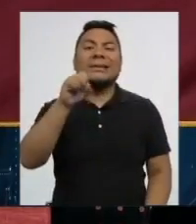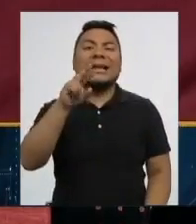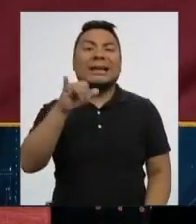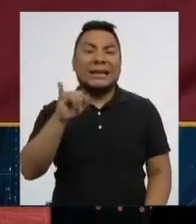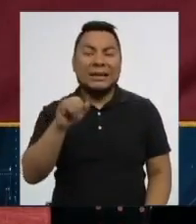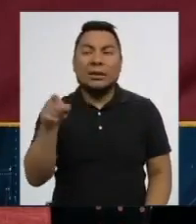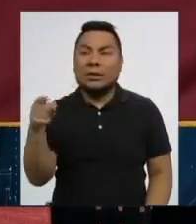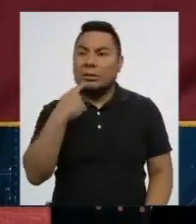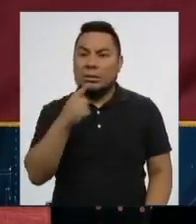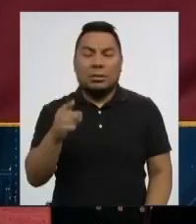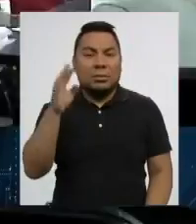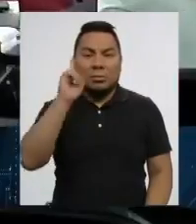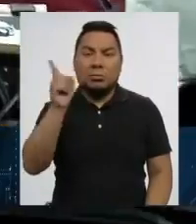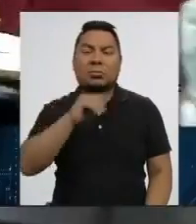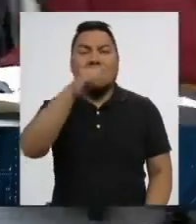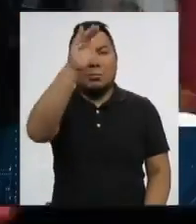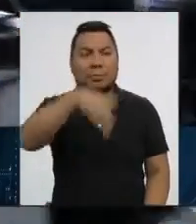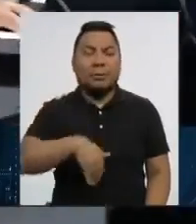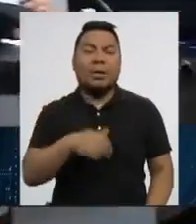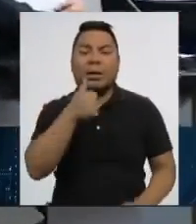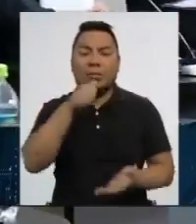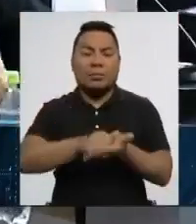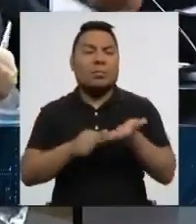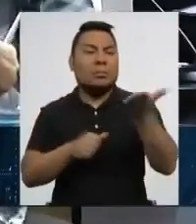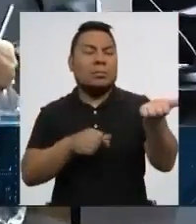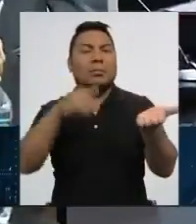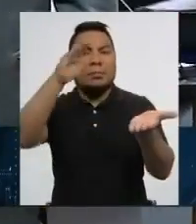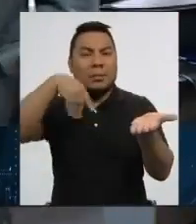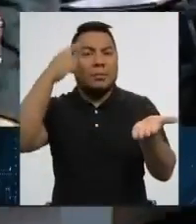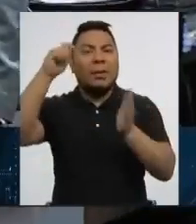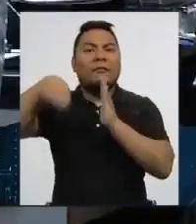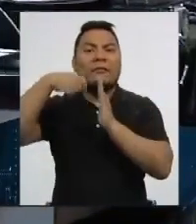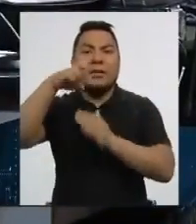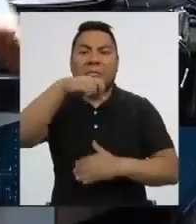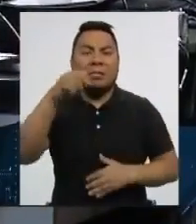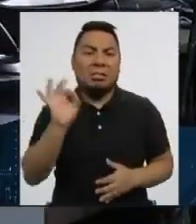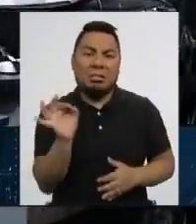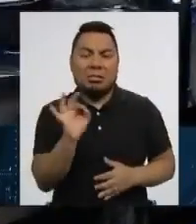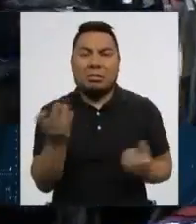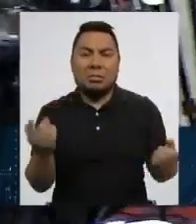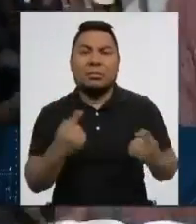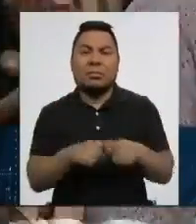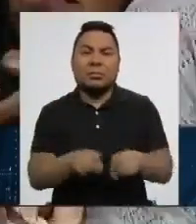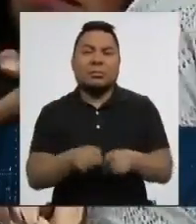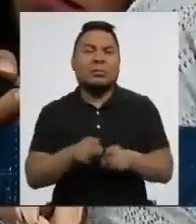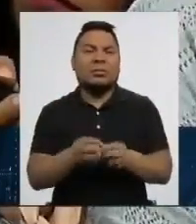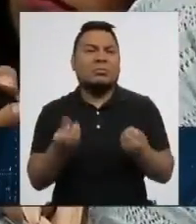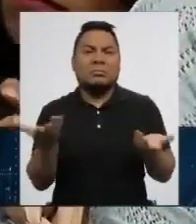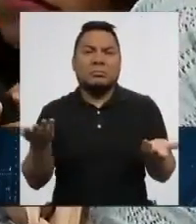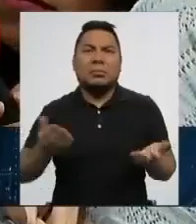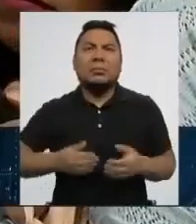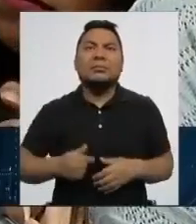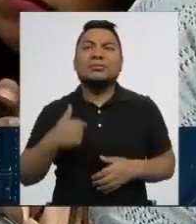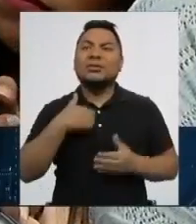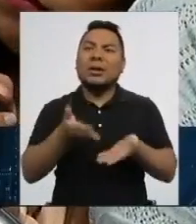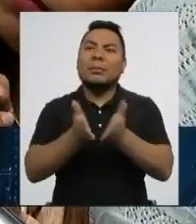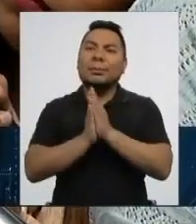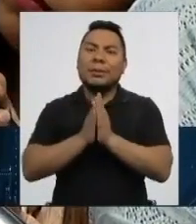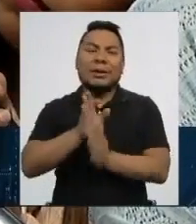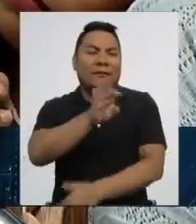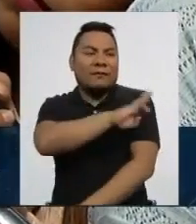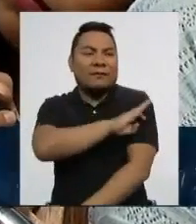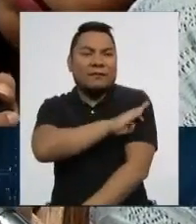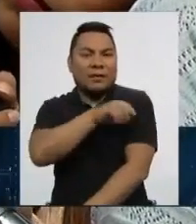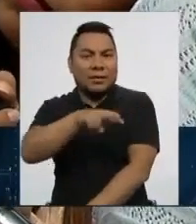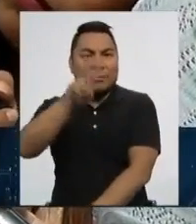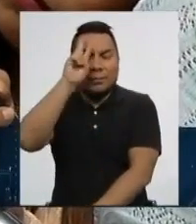sido notificado de ninguna investigación por el caso de los videos y cuestionó la legalidad del pedido fiscal. Yo le pido al fiscal de la Nación